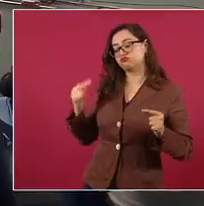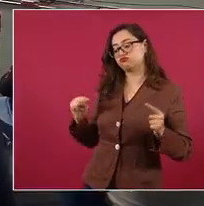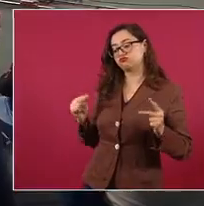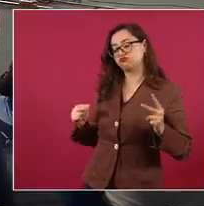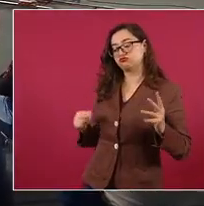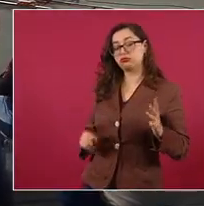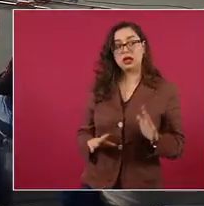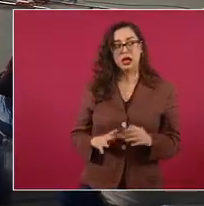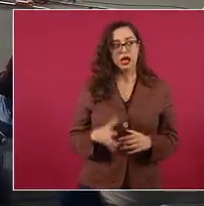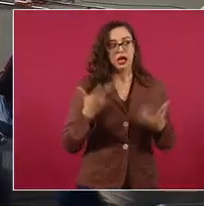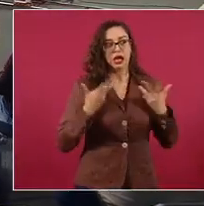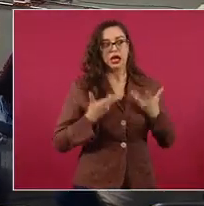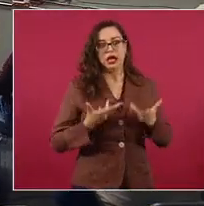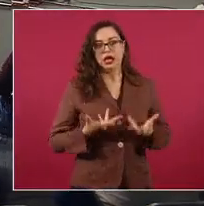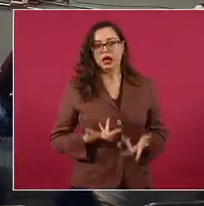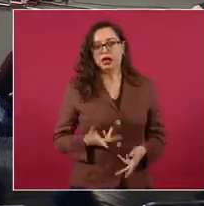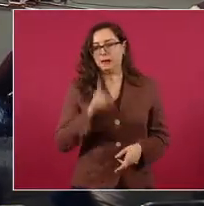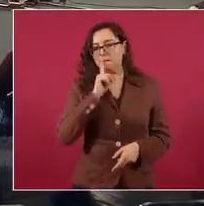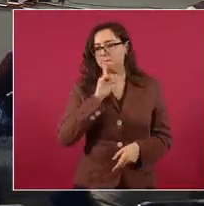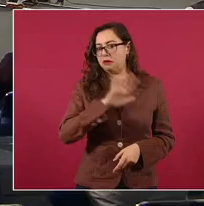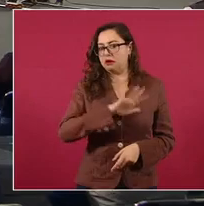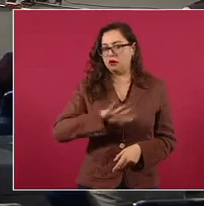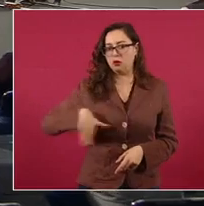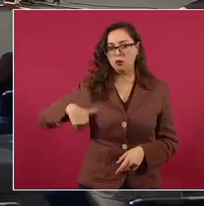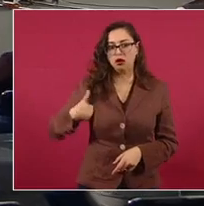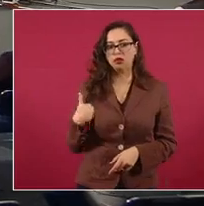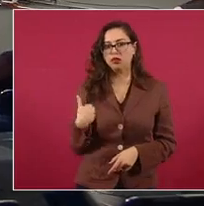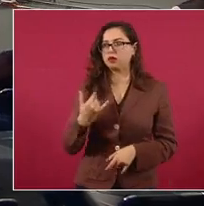Y si en vez de los que estaban